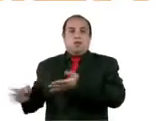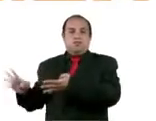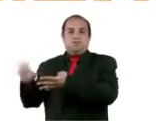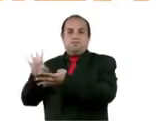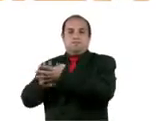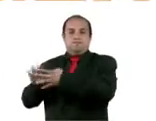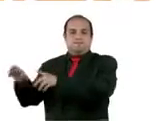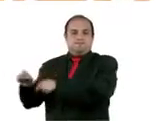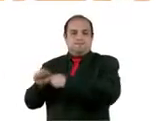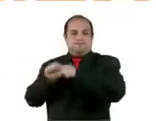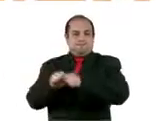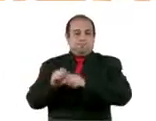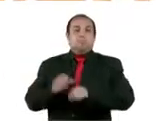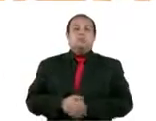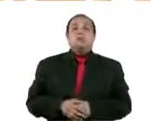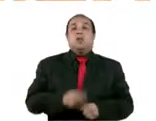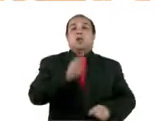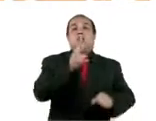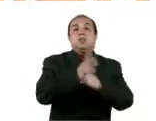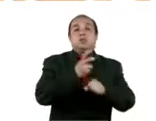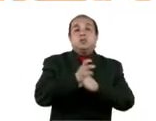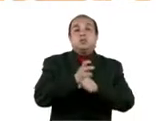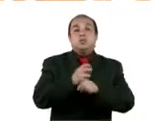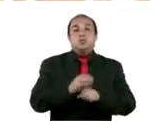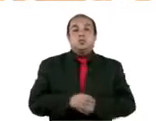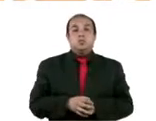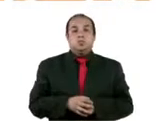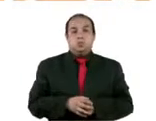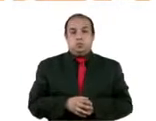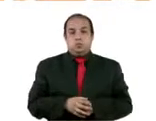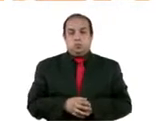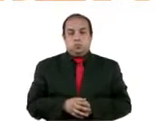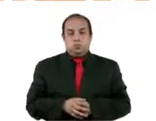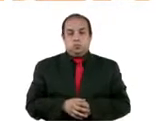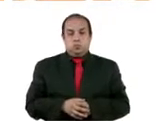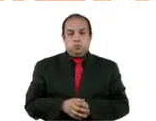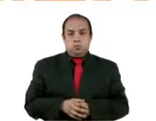Segundo, la fiscalización hoy por